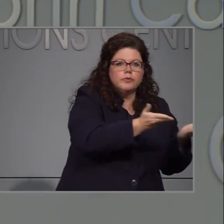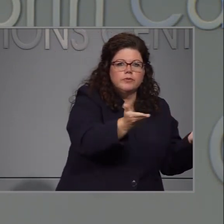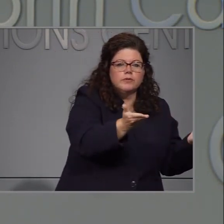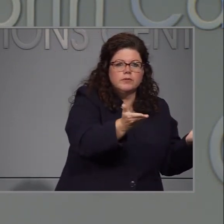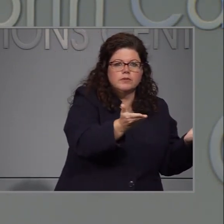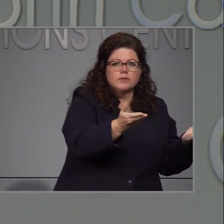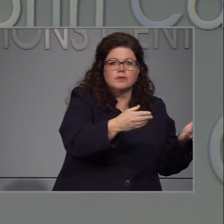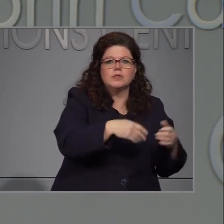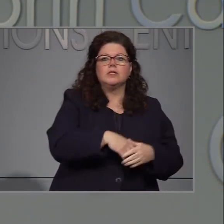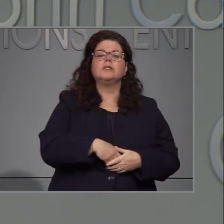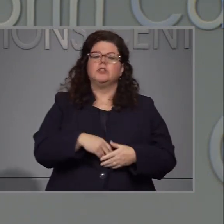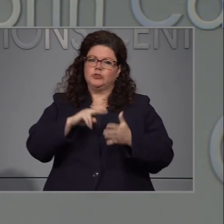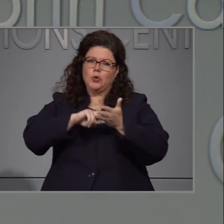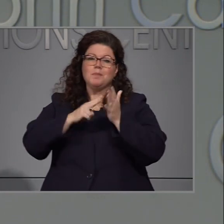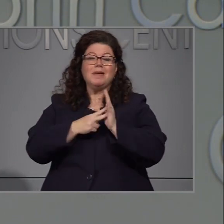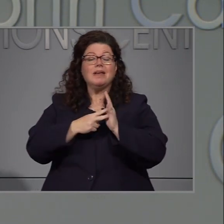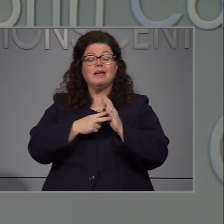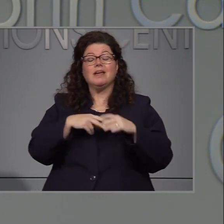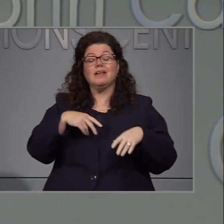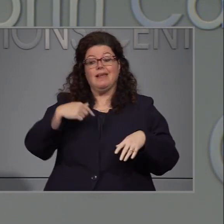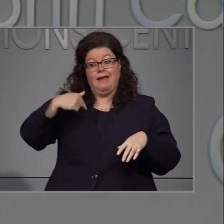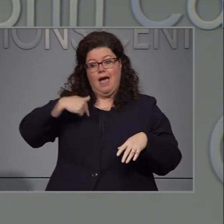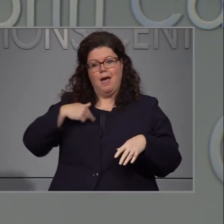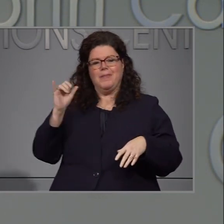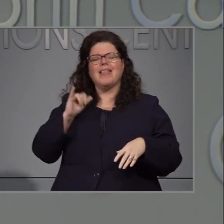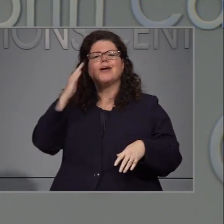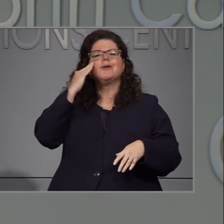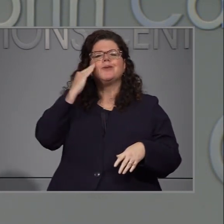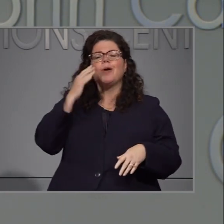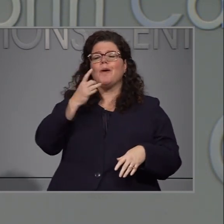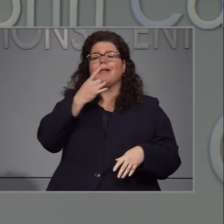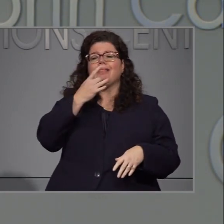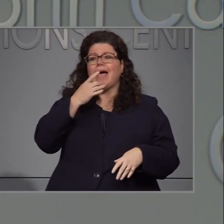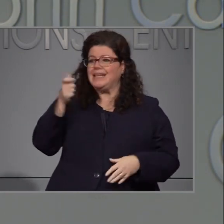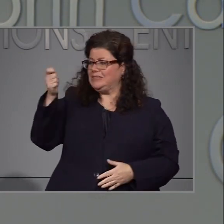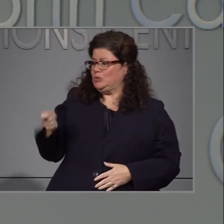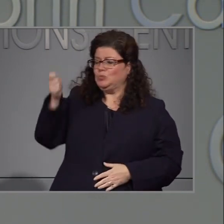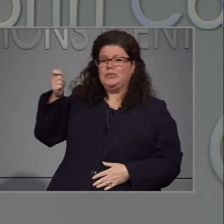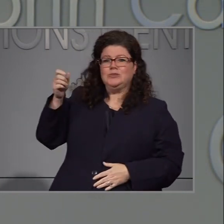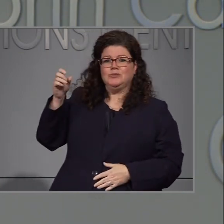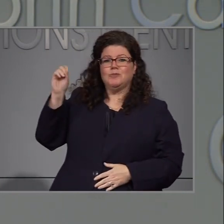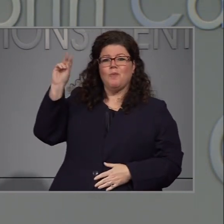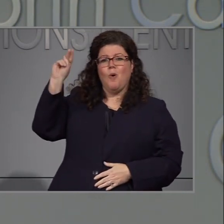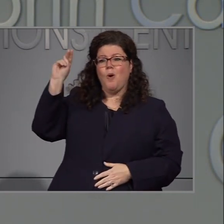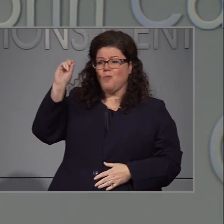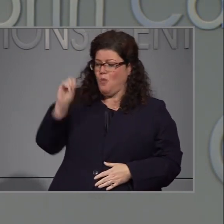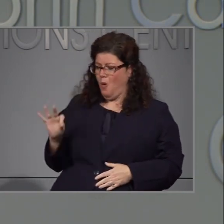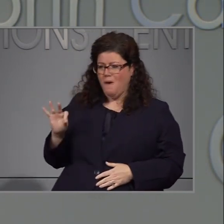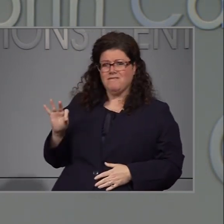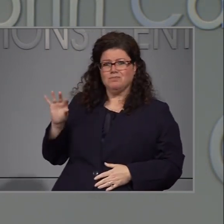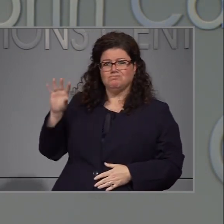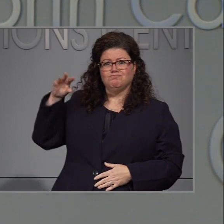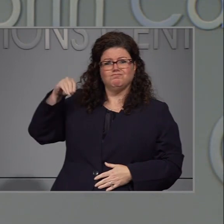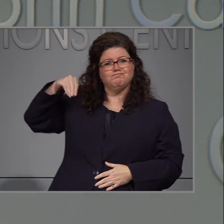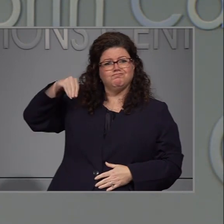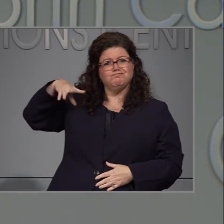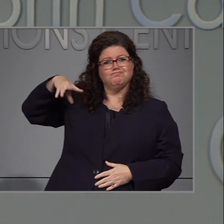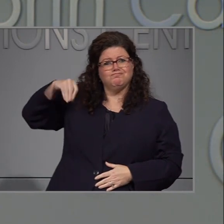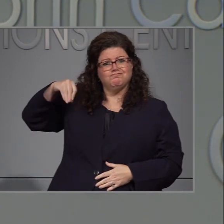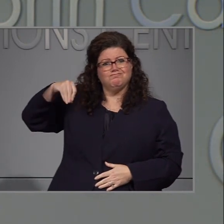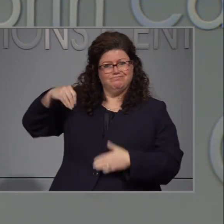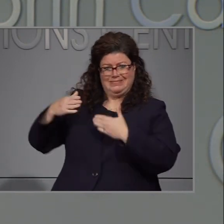enfoque cuidadoso es como un interruptor gradual de luz en vez de encendido y apagado. En las últimas